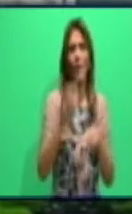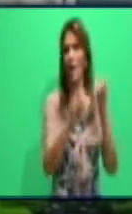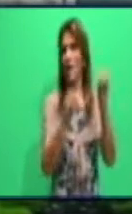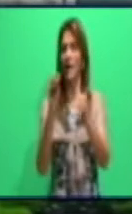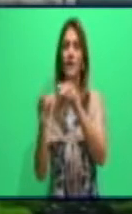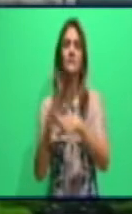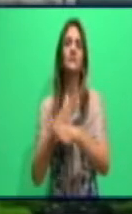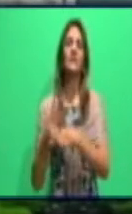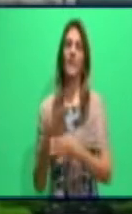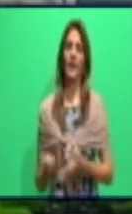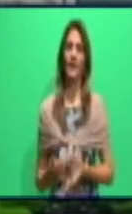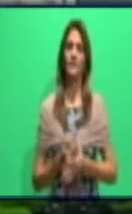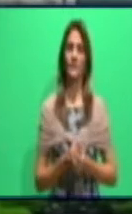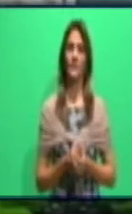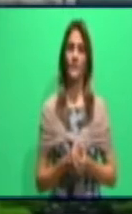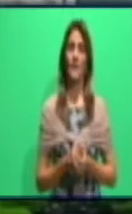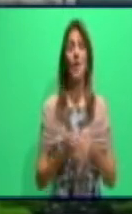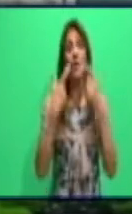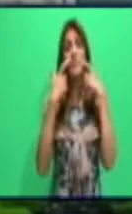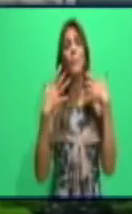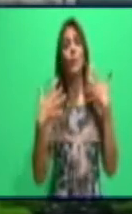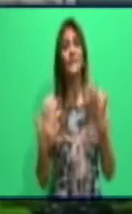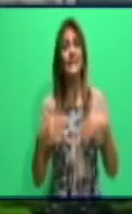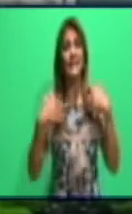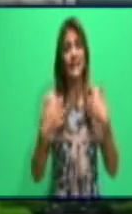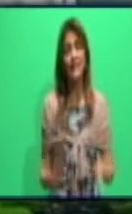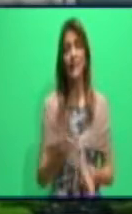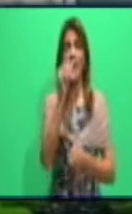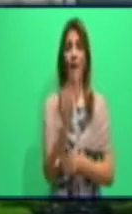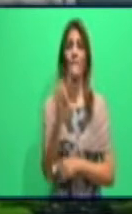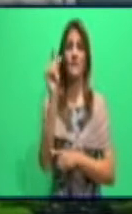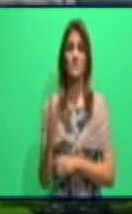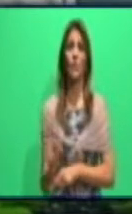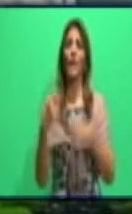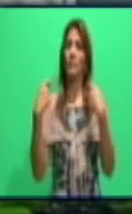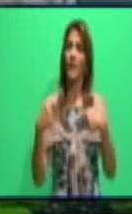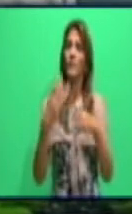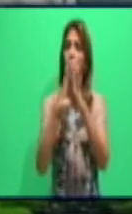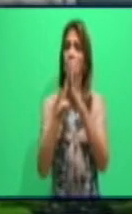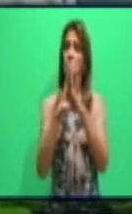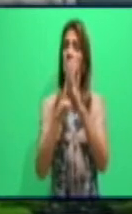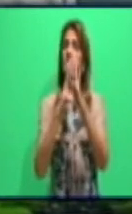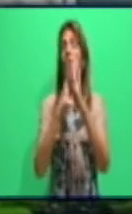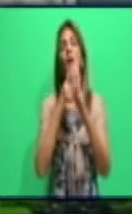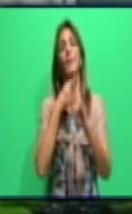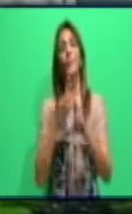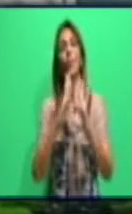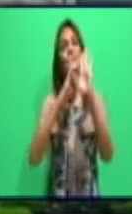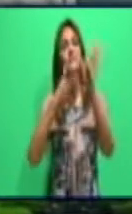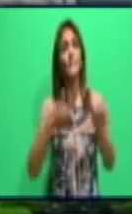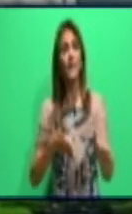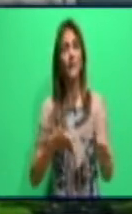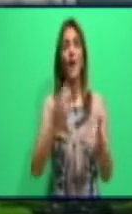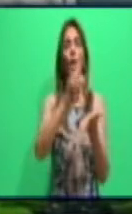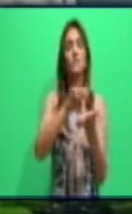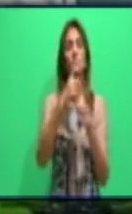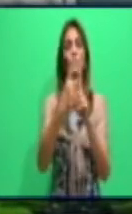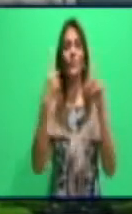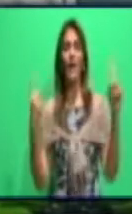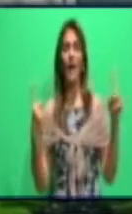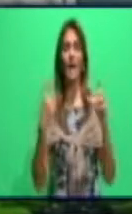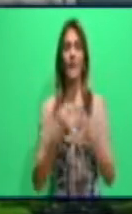Lo importante es ser disciplinado en su centro de aislamiento, esperar que llegue el resultado. Ha habido problemas también con la